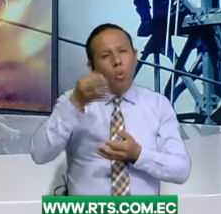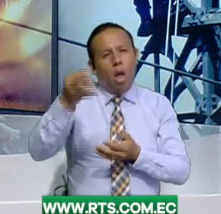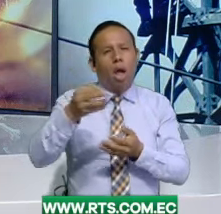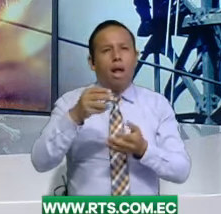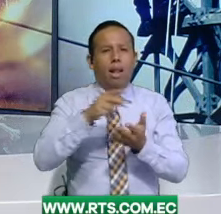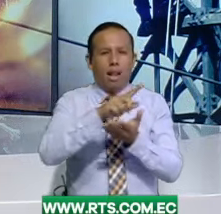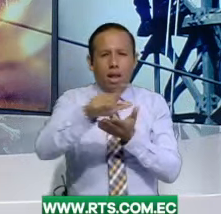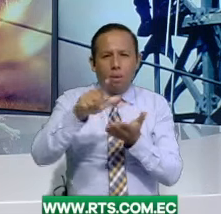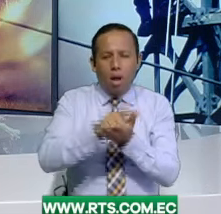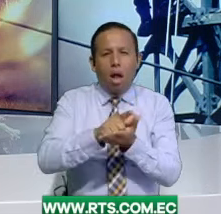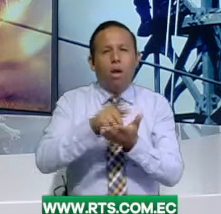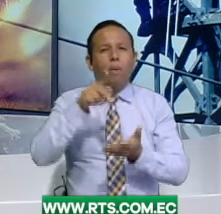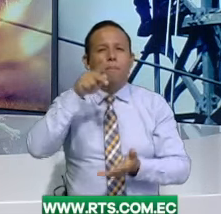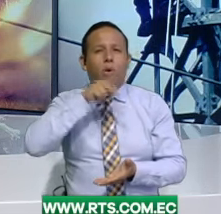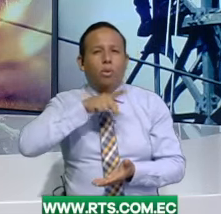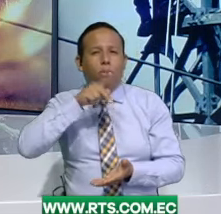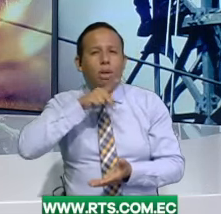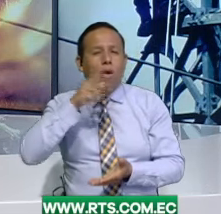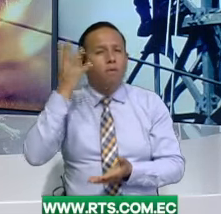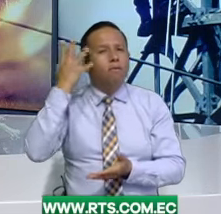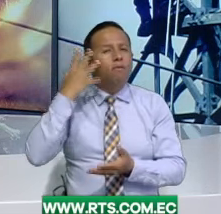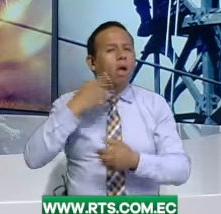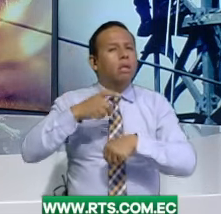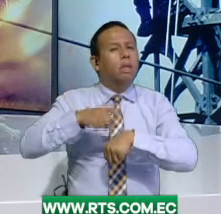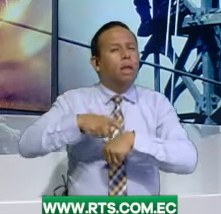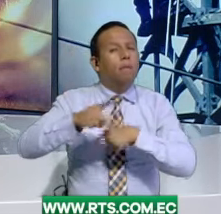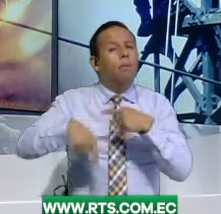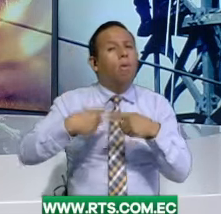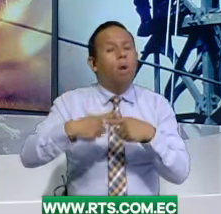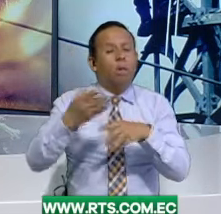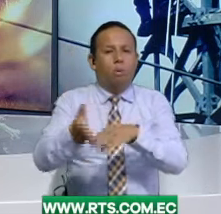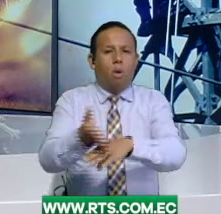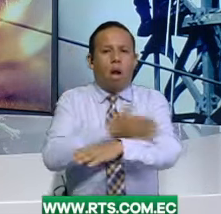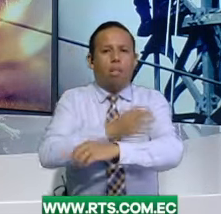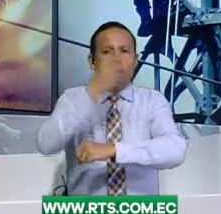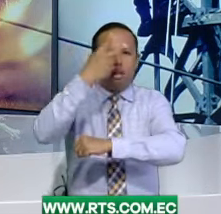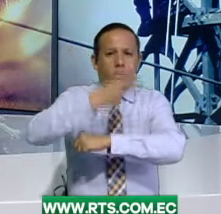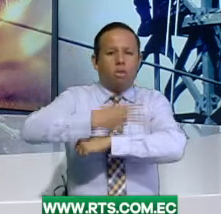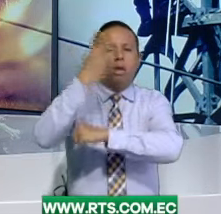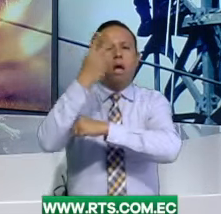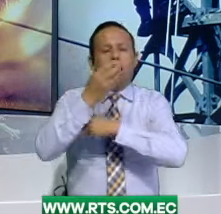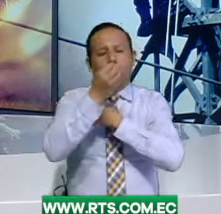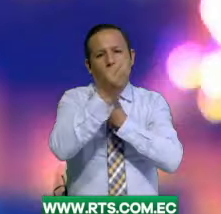Las fechas y tiempos se notificarán con 24 horas de anticipación.